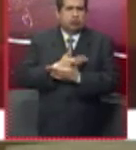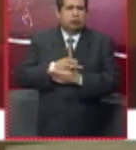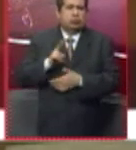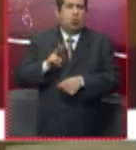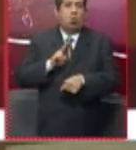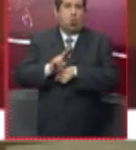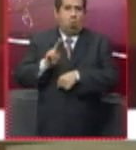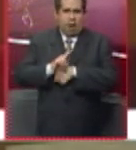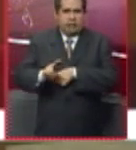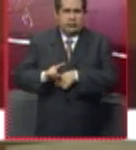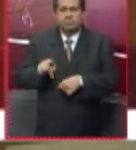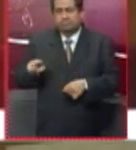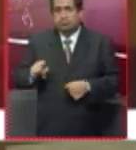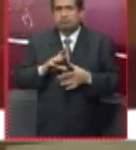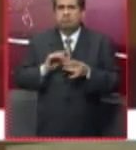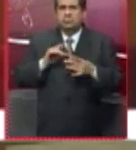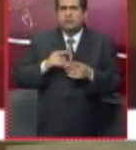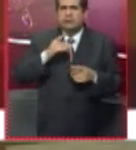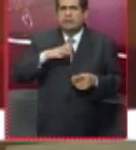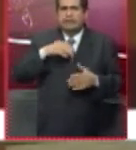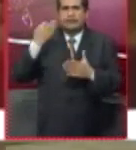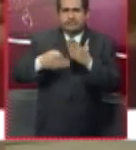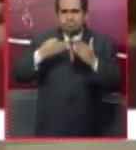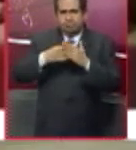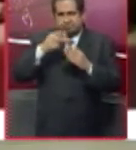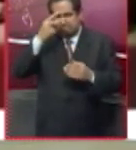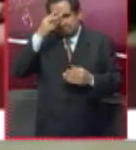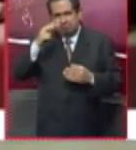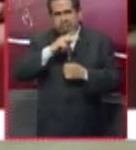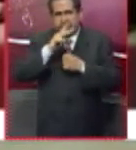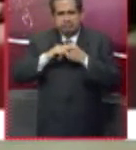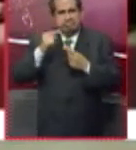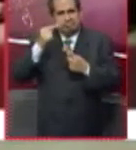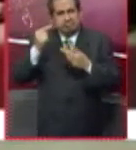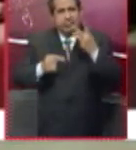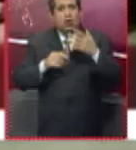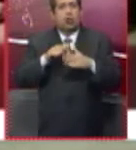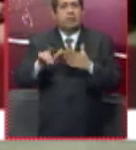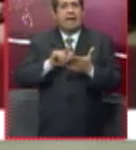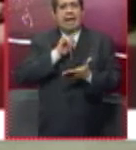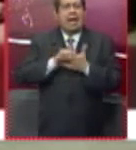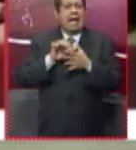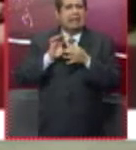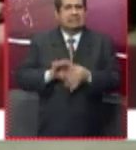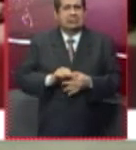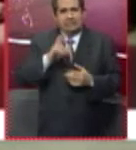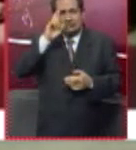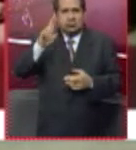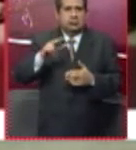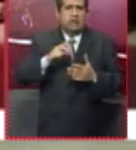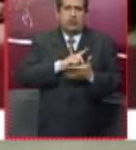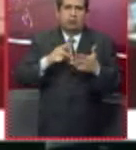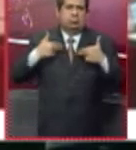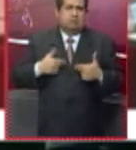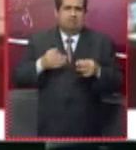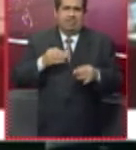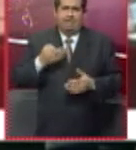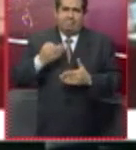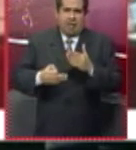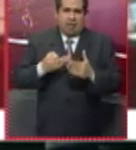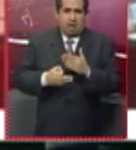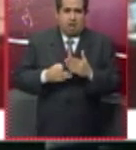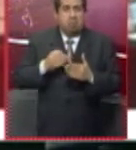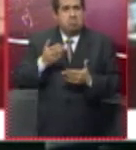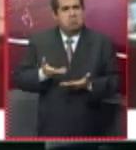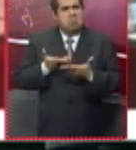origen uruguayo señaló que existen retos para nuestro país en aplicación de políticas migratorias respetuosas de los derechos humanos, por lo cual